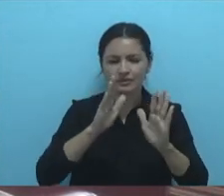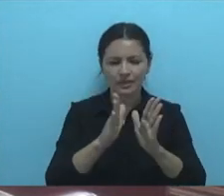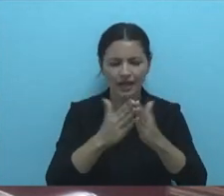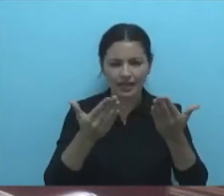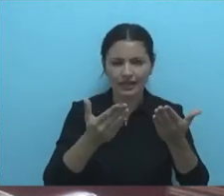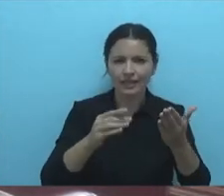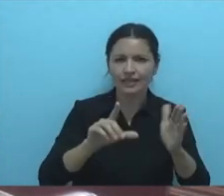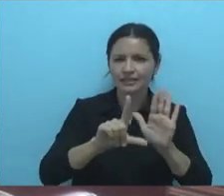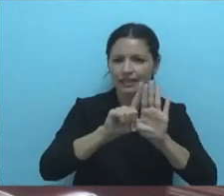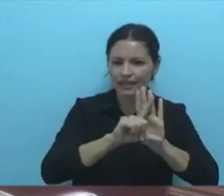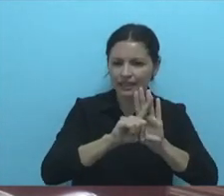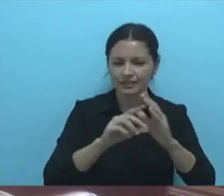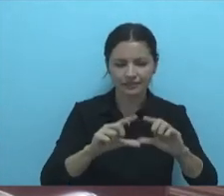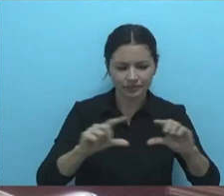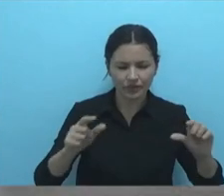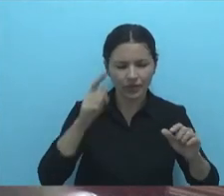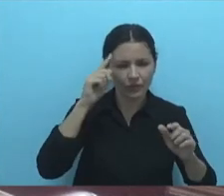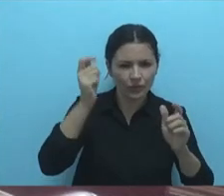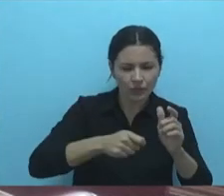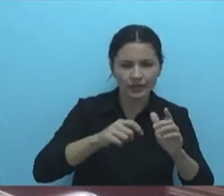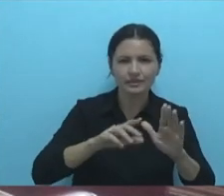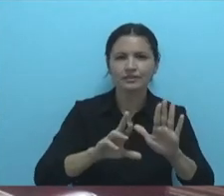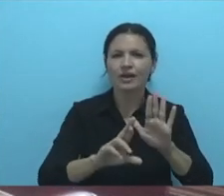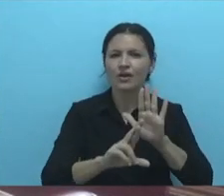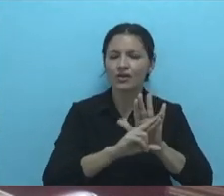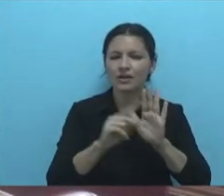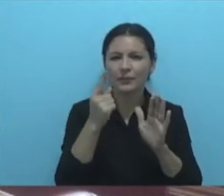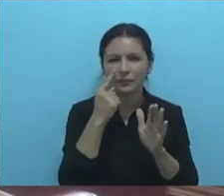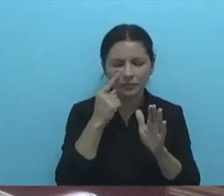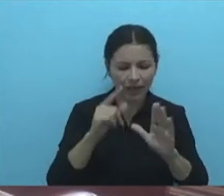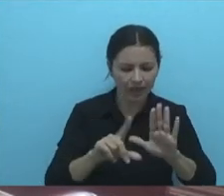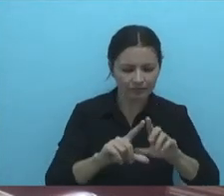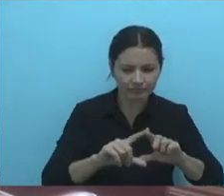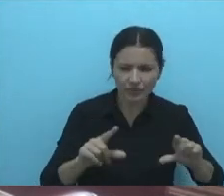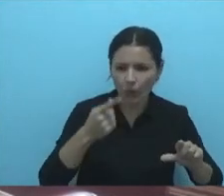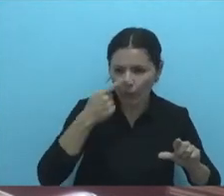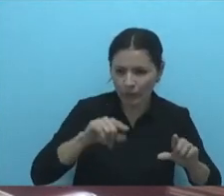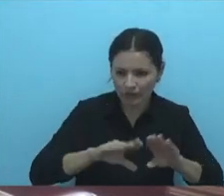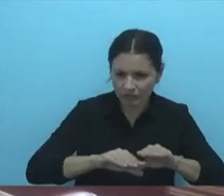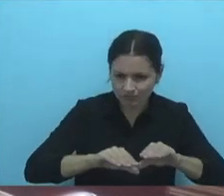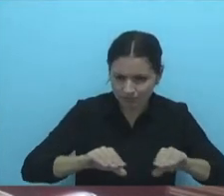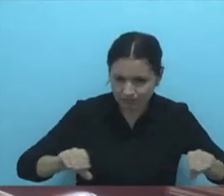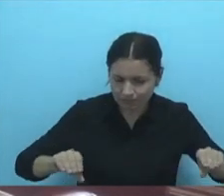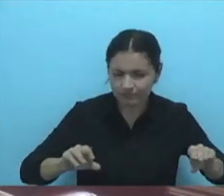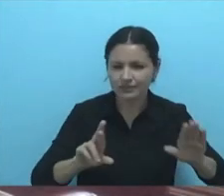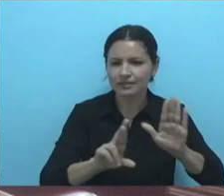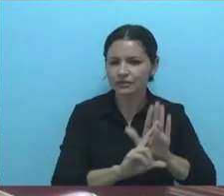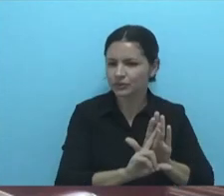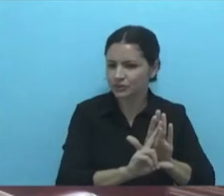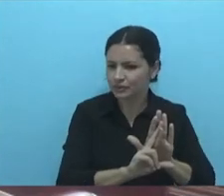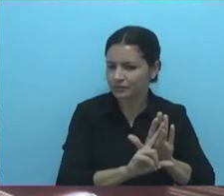las ordenanzas municipal y después viene la resoluciones Esto es lo que la corte tiene precisamente abajo